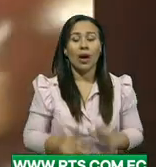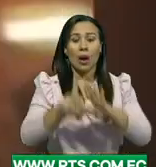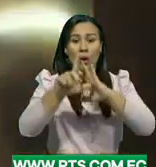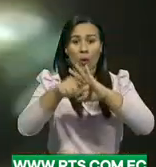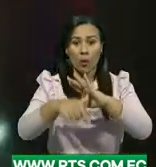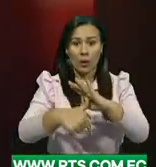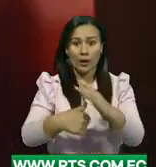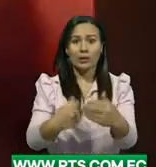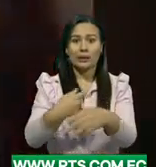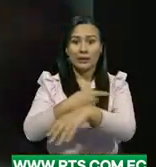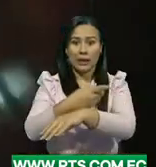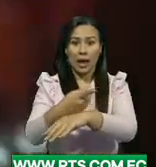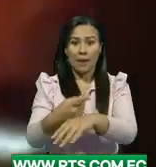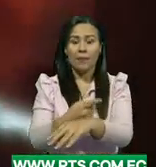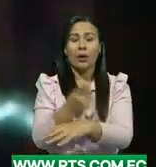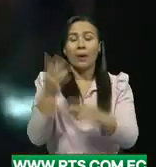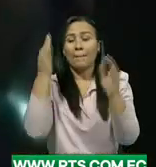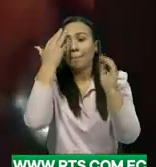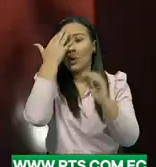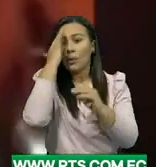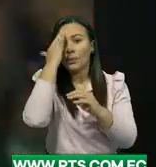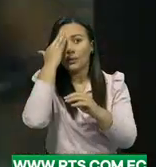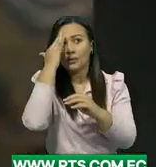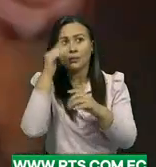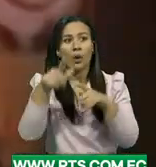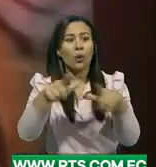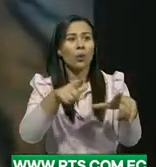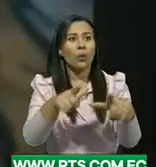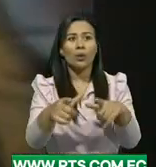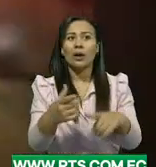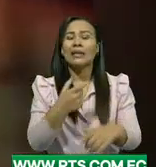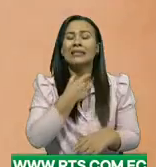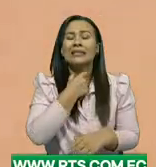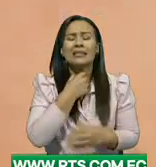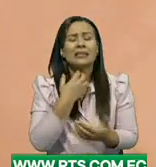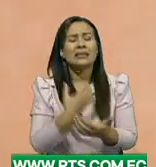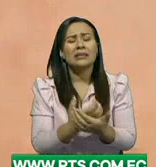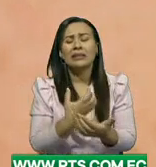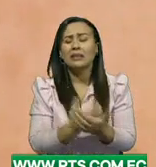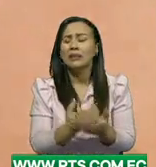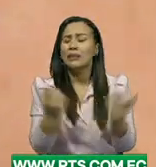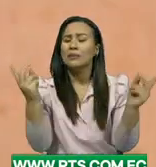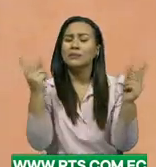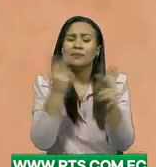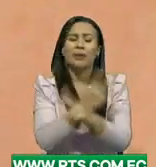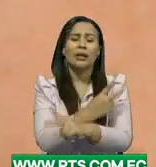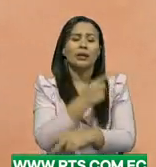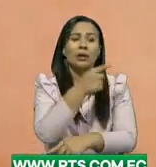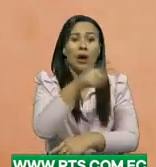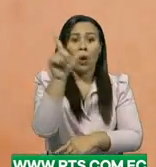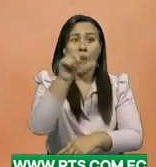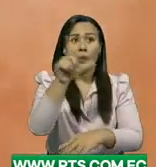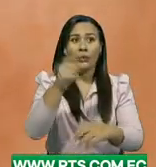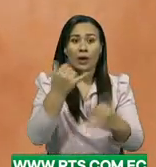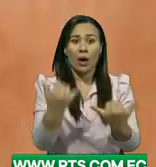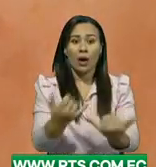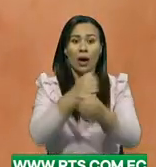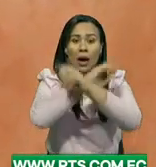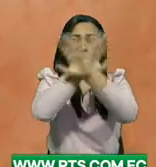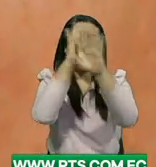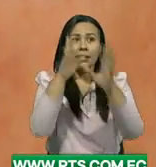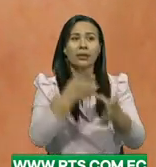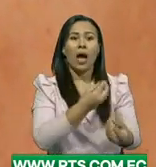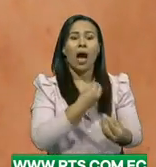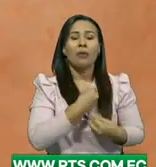Después de estos momentos de terror, el drama no termina para esta familia. La mañana de este lunes se confirmó la muerte